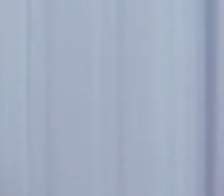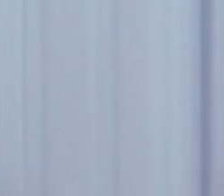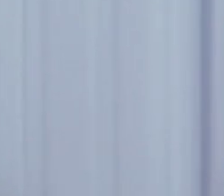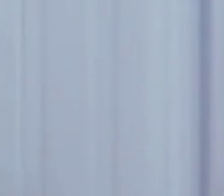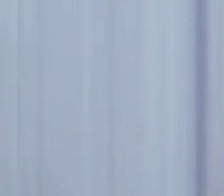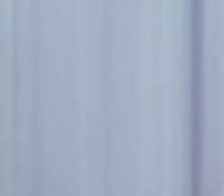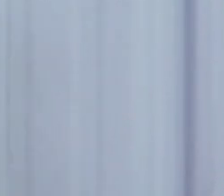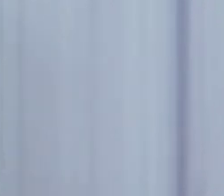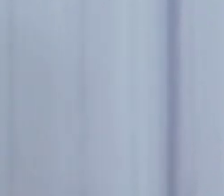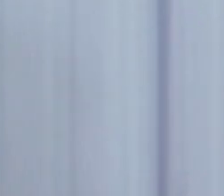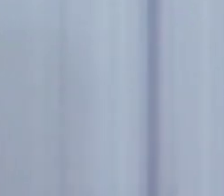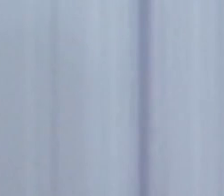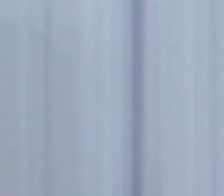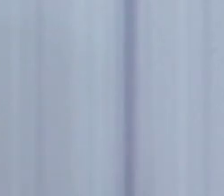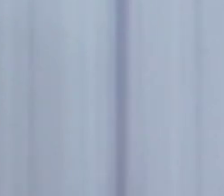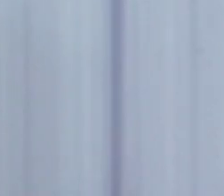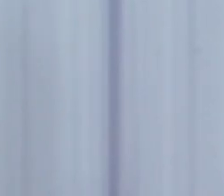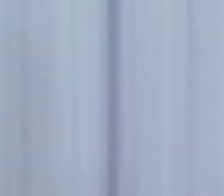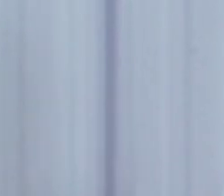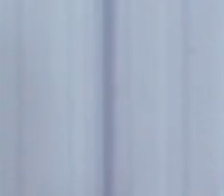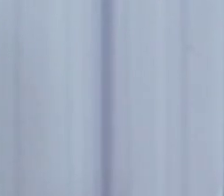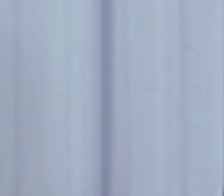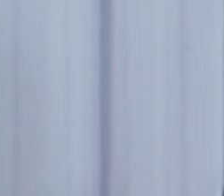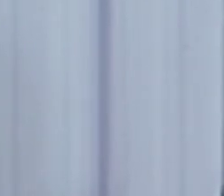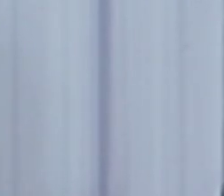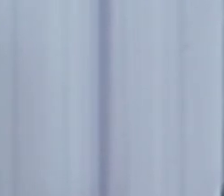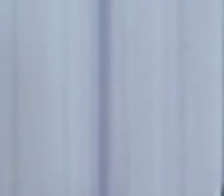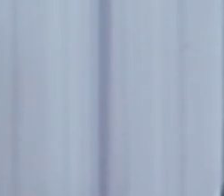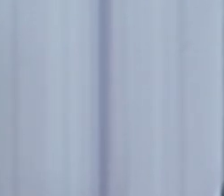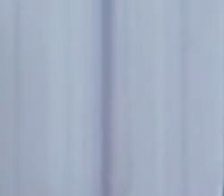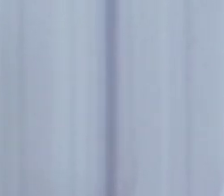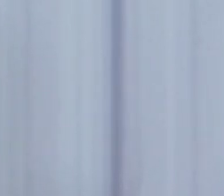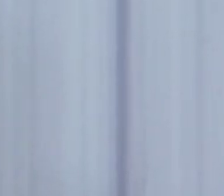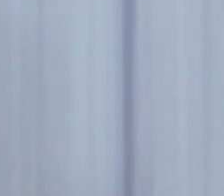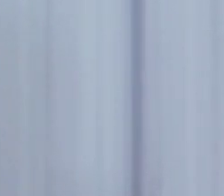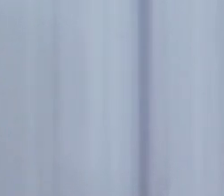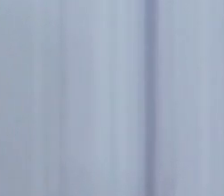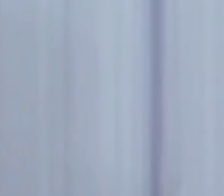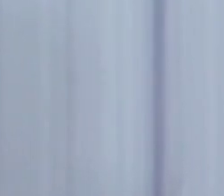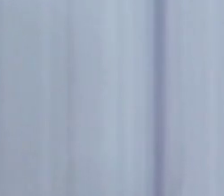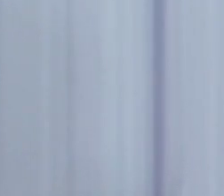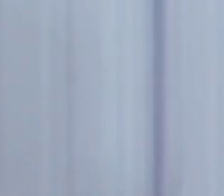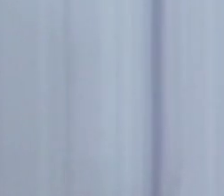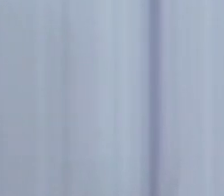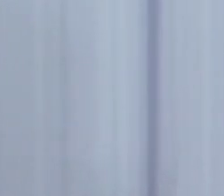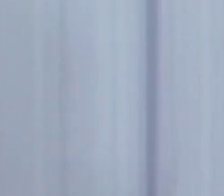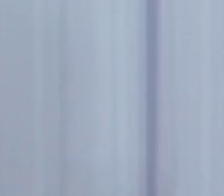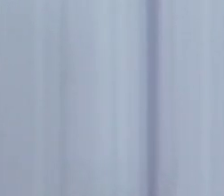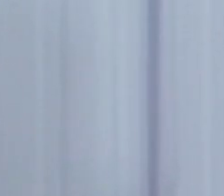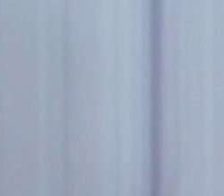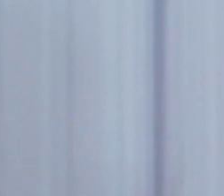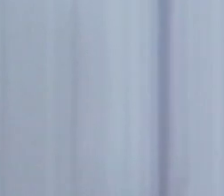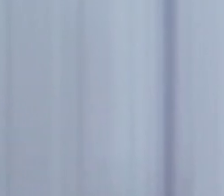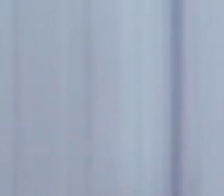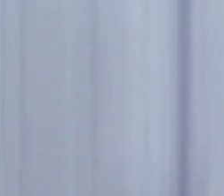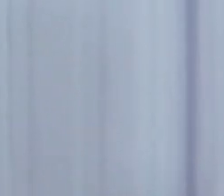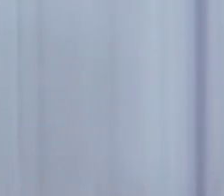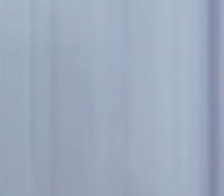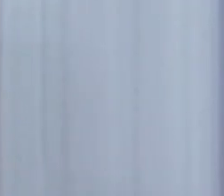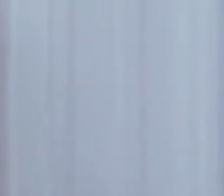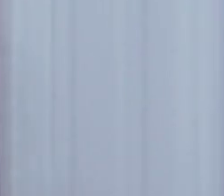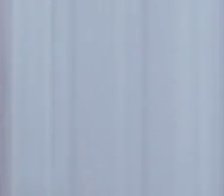De repente ellos tuvieron esa tentación, llámese Eva, ellos. Y al no más